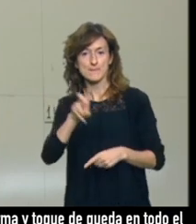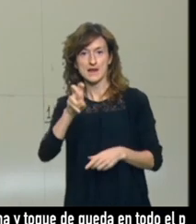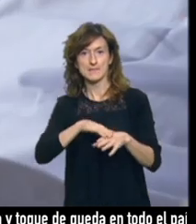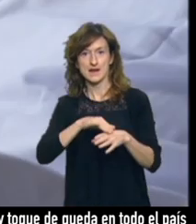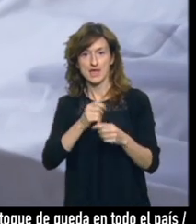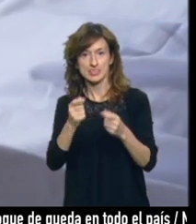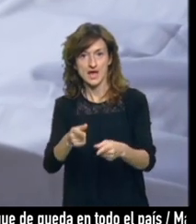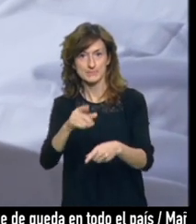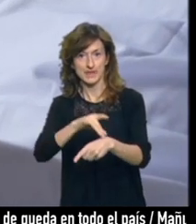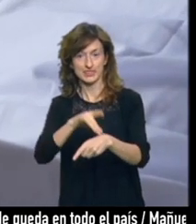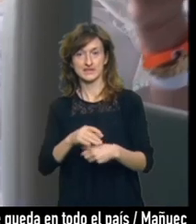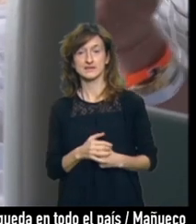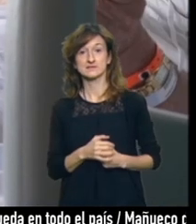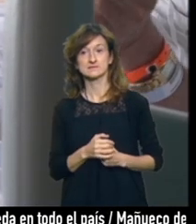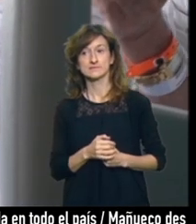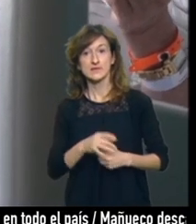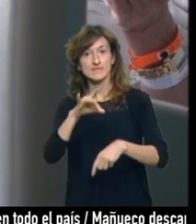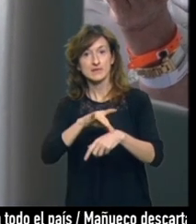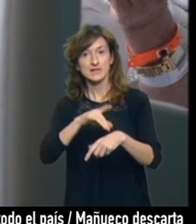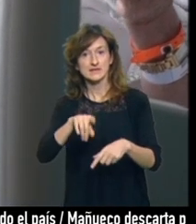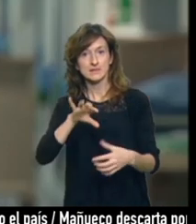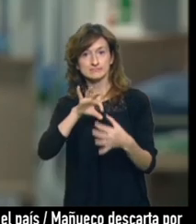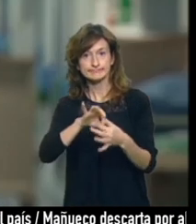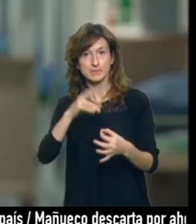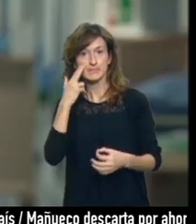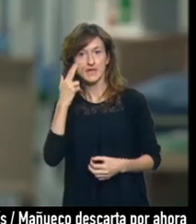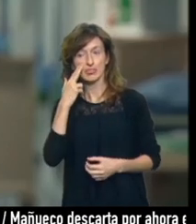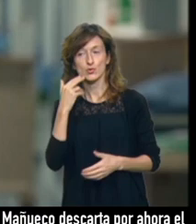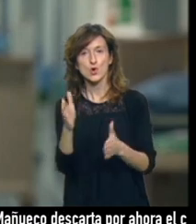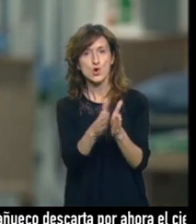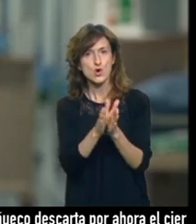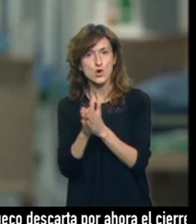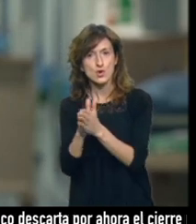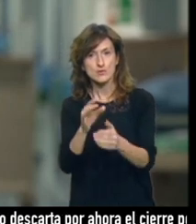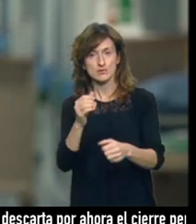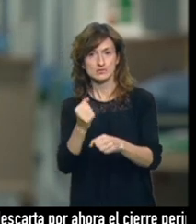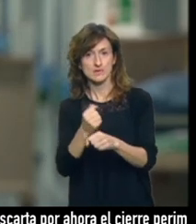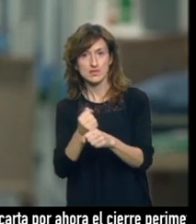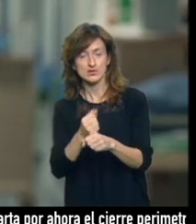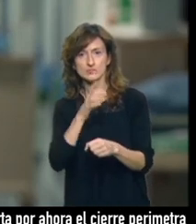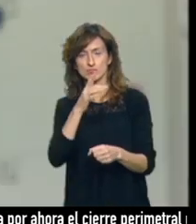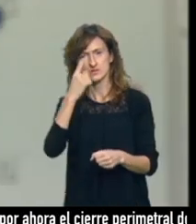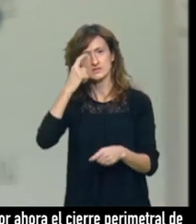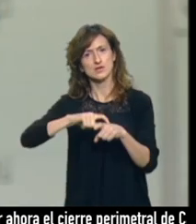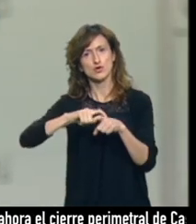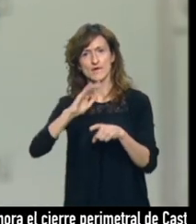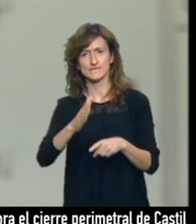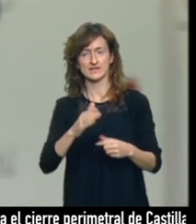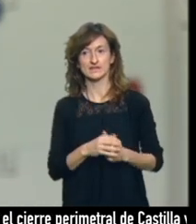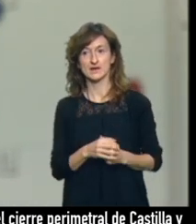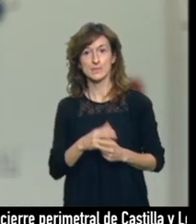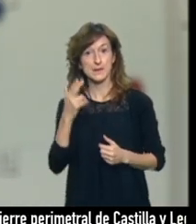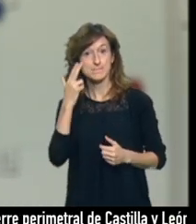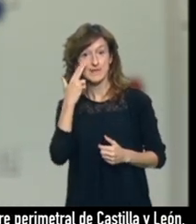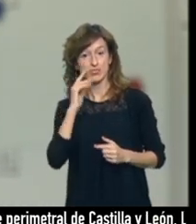los pacientes. Esta enfermedad es también la del miedo. Realmente hay compañeros que están muy afectados a nivel psicológico. El miedo a